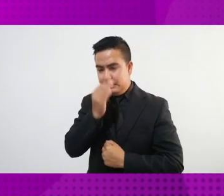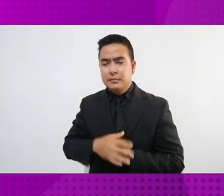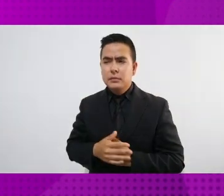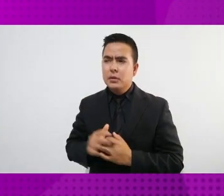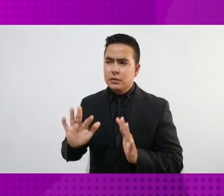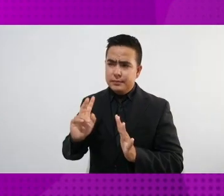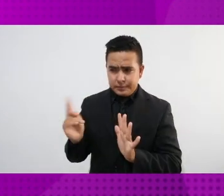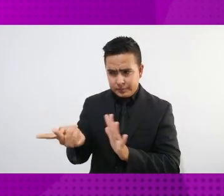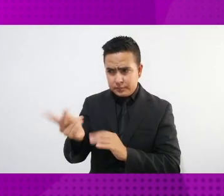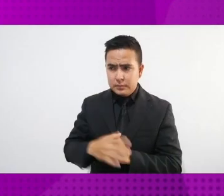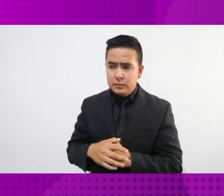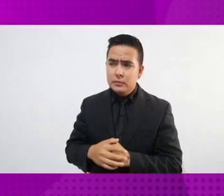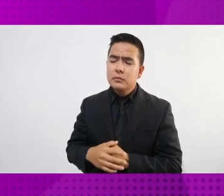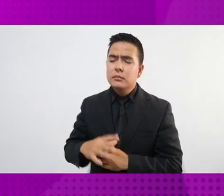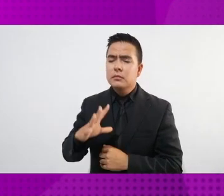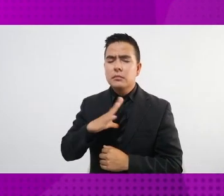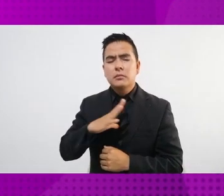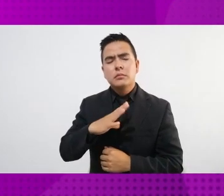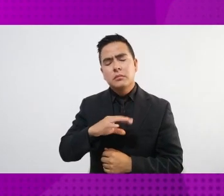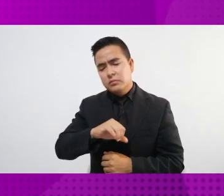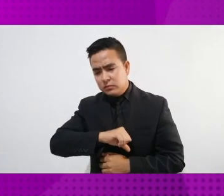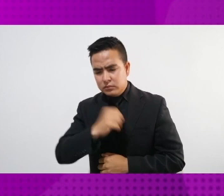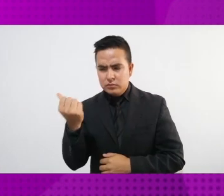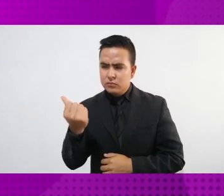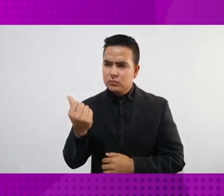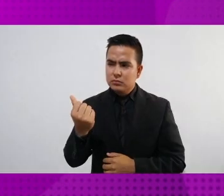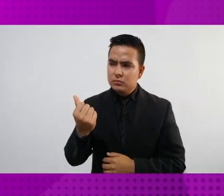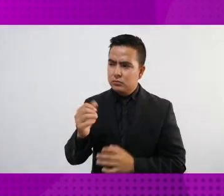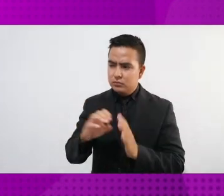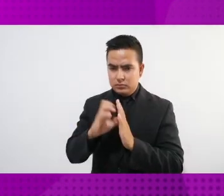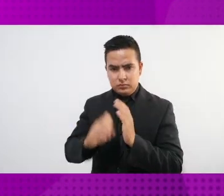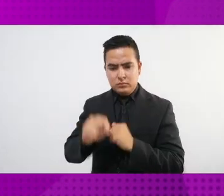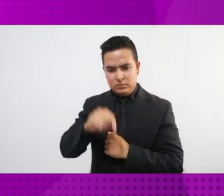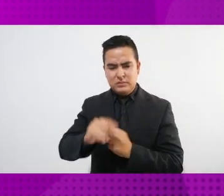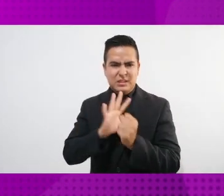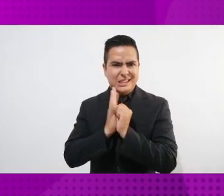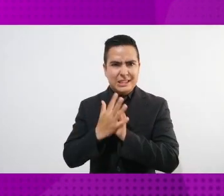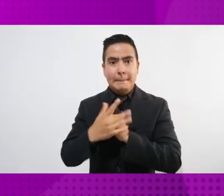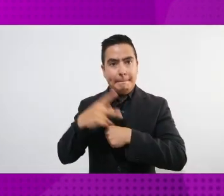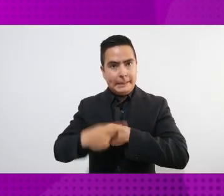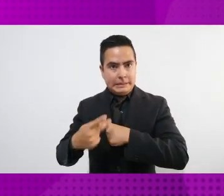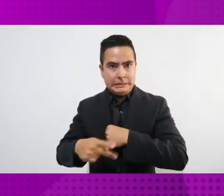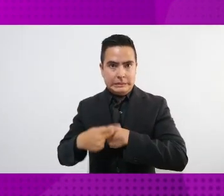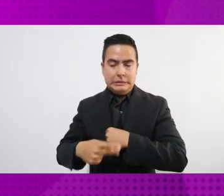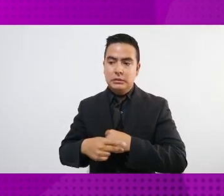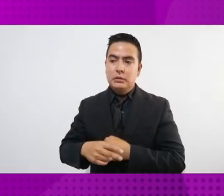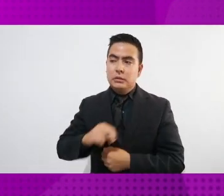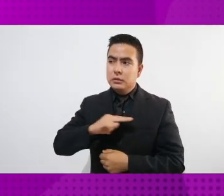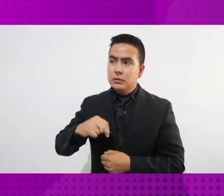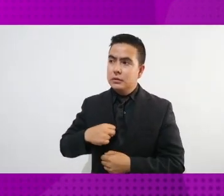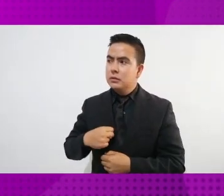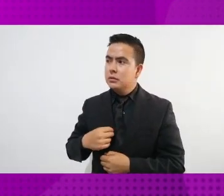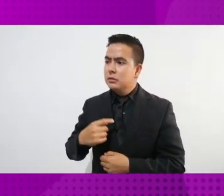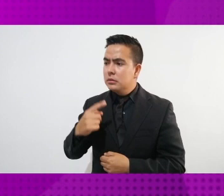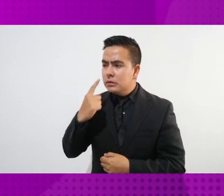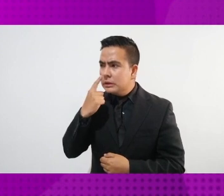otra forma de elegirlos? Porque hay algunas voces que dicen, bueno, y si la pandemia no nos permite elegir a nuestro Congreso por